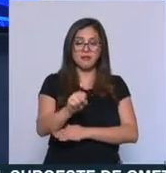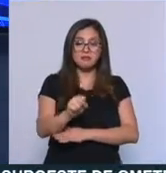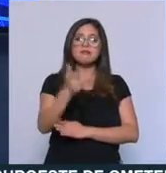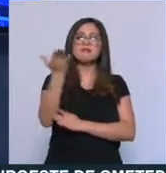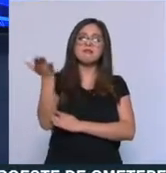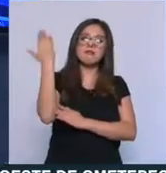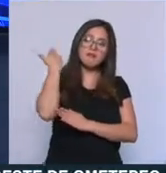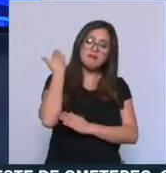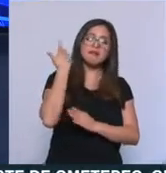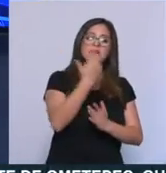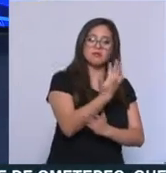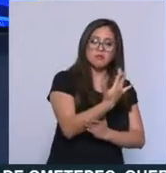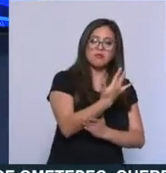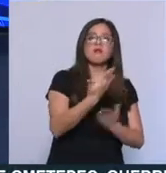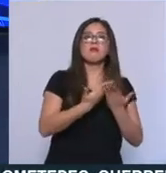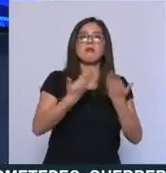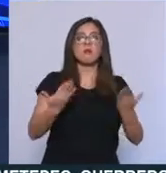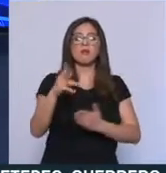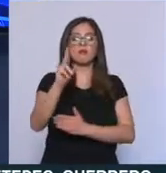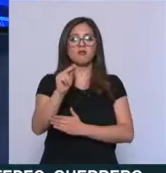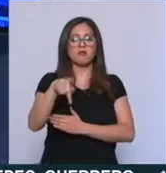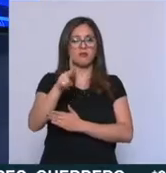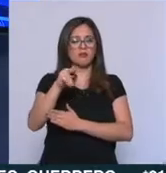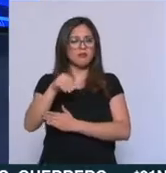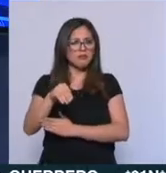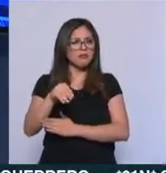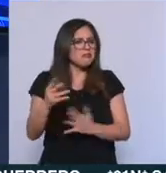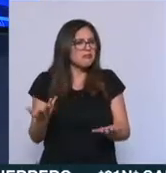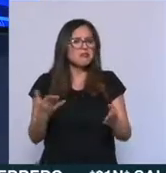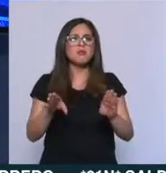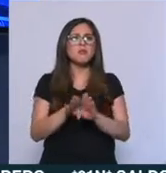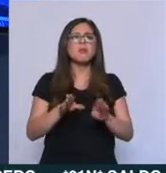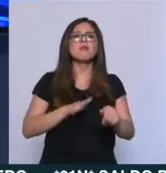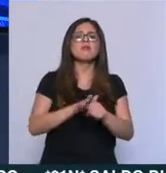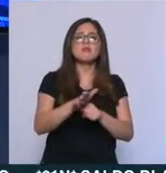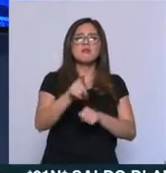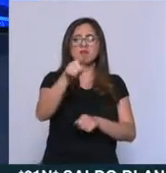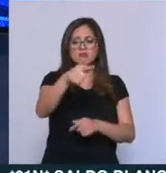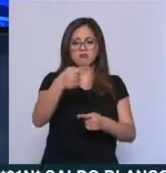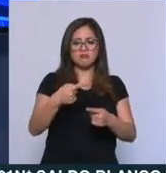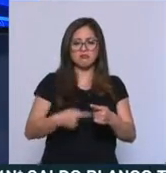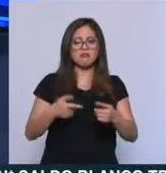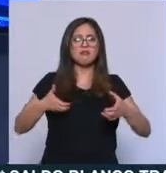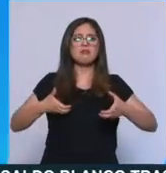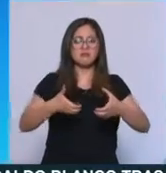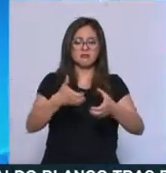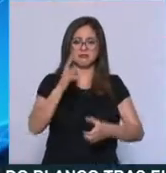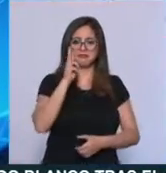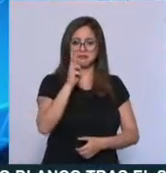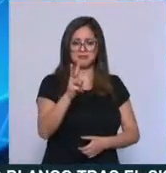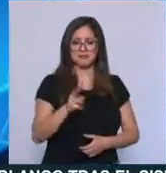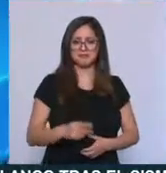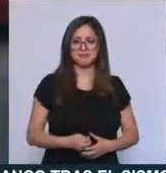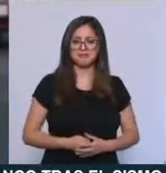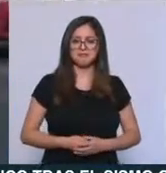de 50 a 80 kilómetros por hora. Pero, ¿cuáles son estas avenidas? Aquí se lo decimos.